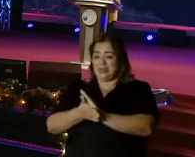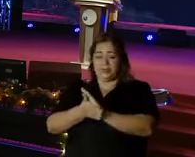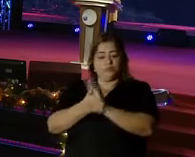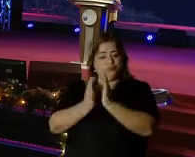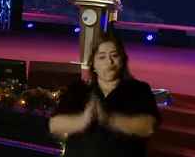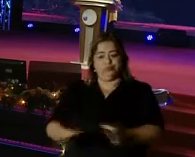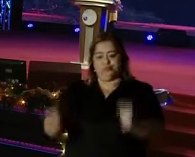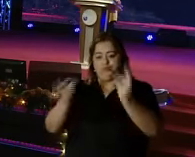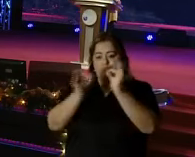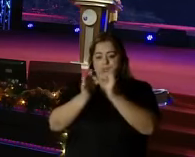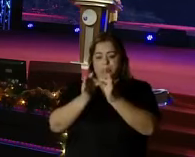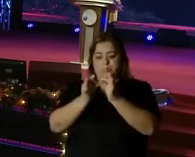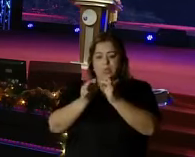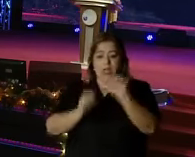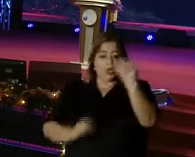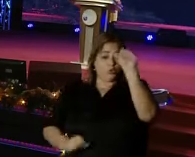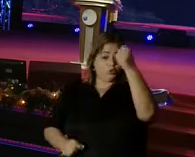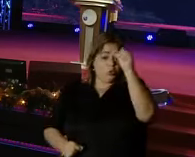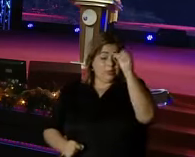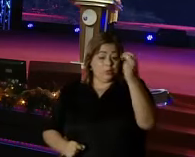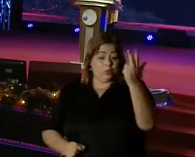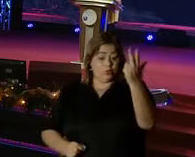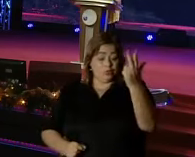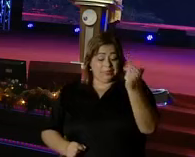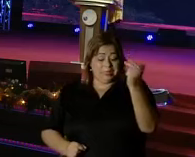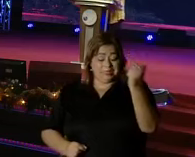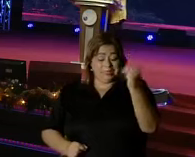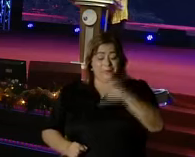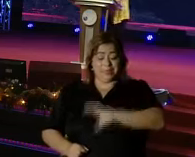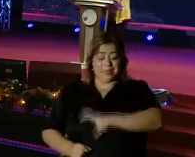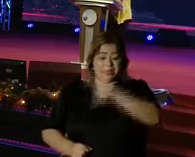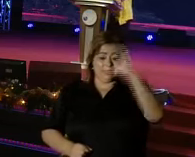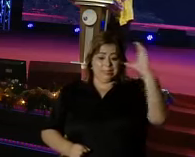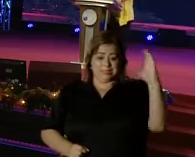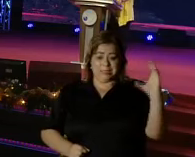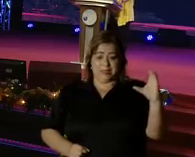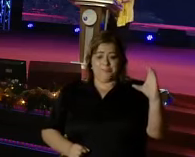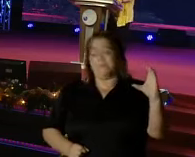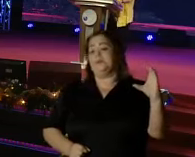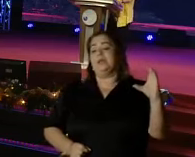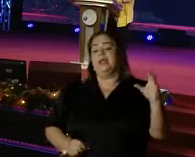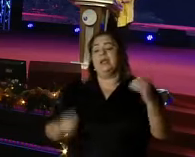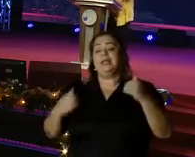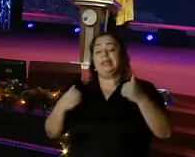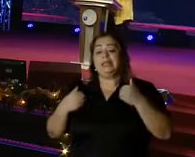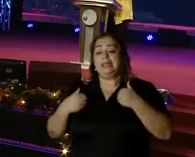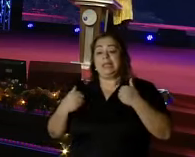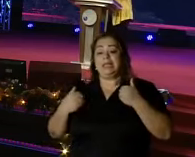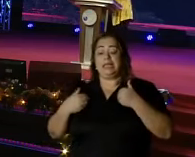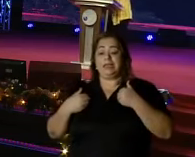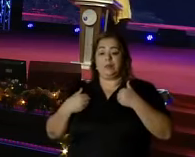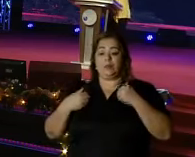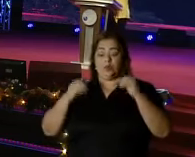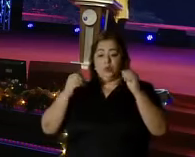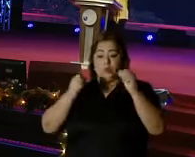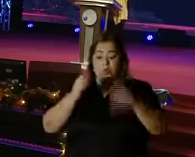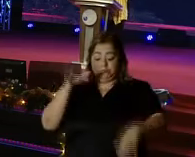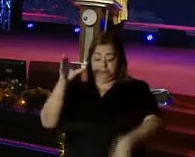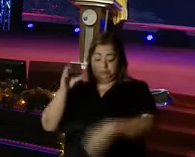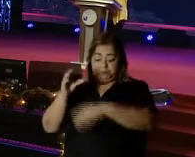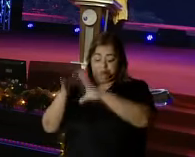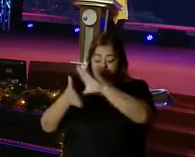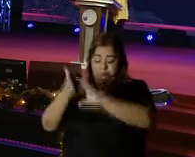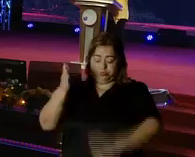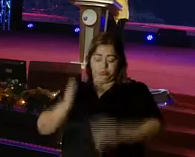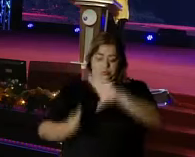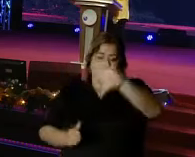domingo 13 hay 50% de descuento. Así que en el lobby va a estar toda esa información ese día. Y si no, llame a la